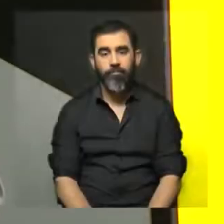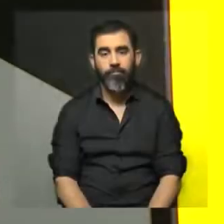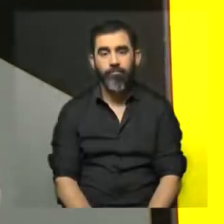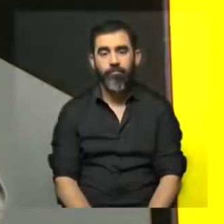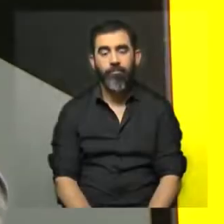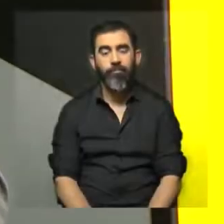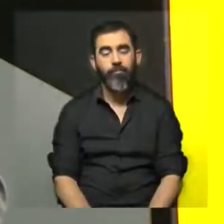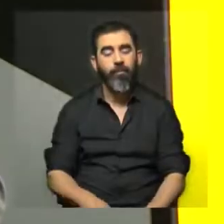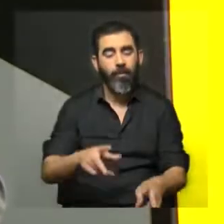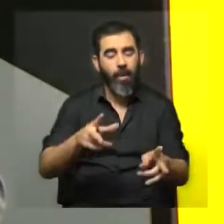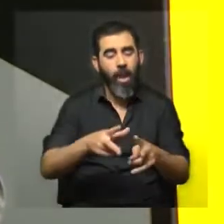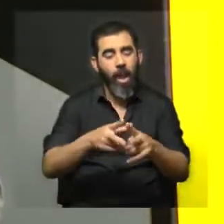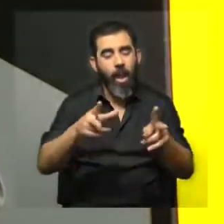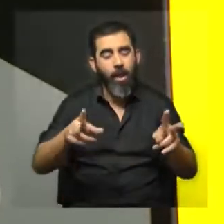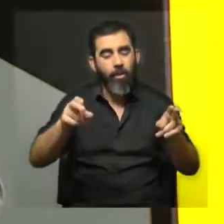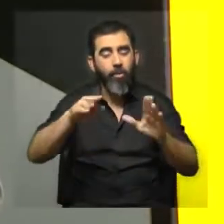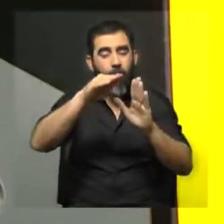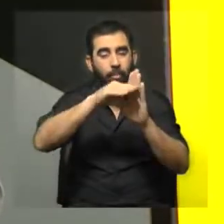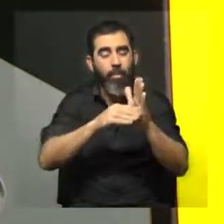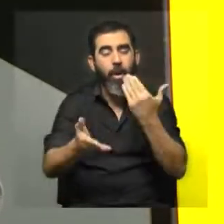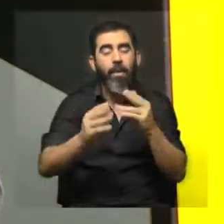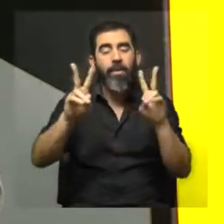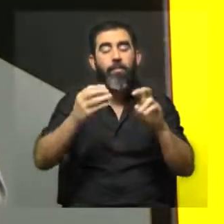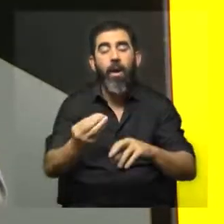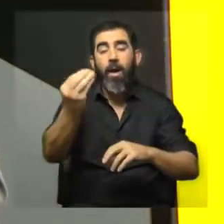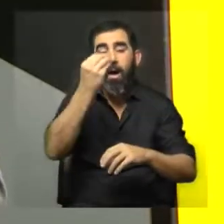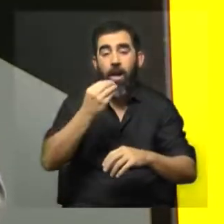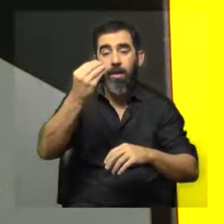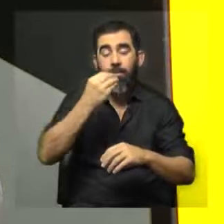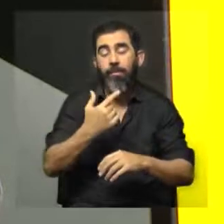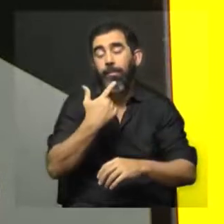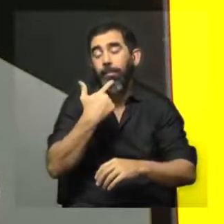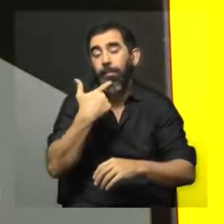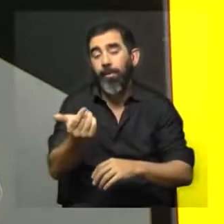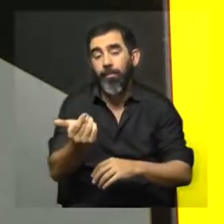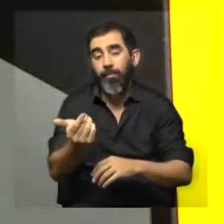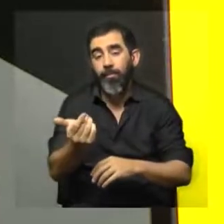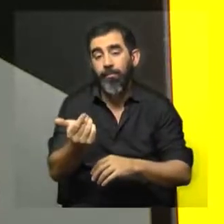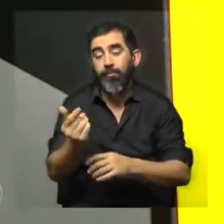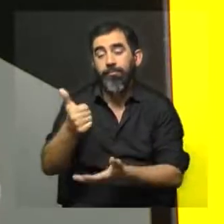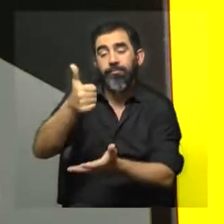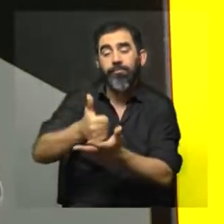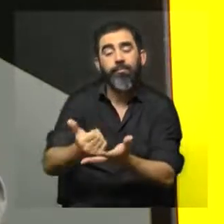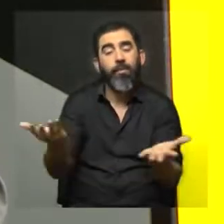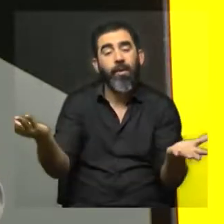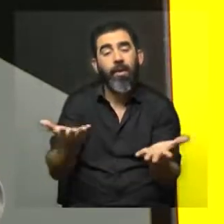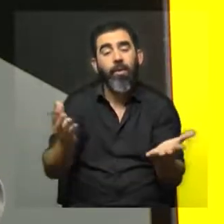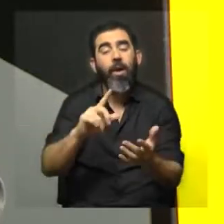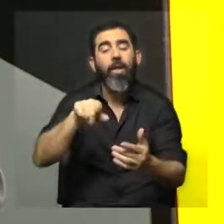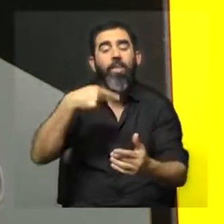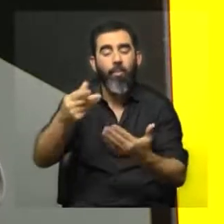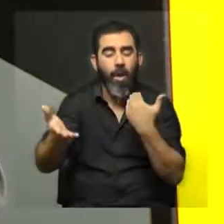Una buena parte de este programa para hablar de alimentos, a tal punto que, por ejemplo, nos acompaña en estudios y en un ratito vamos a